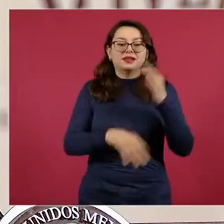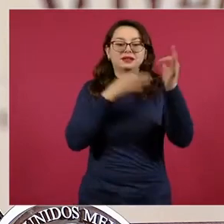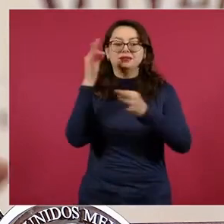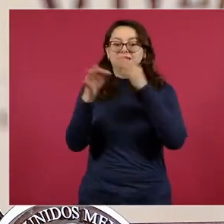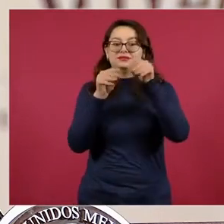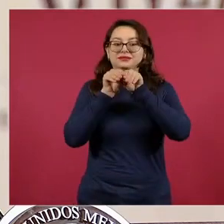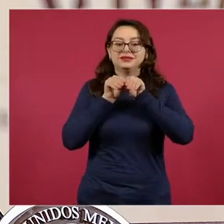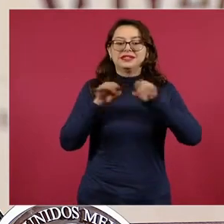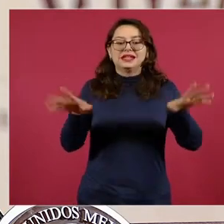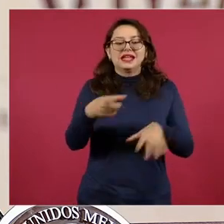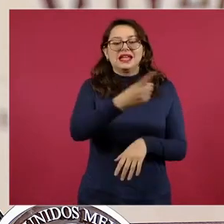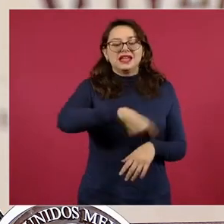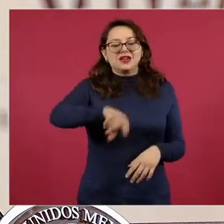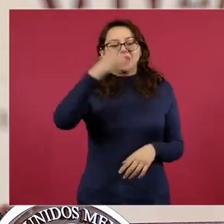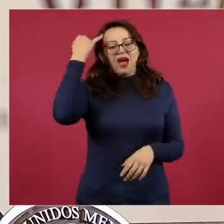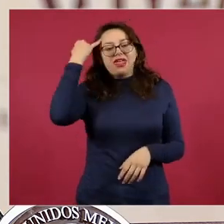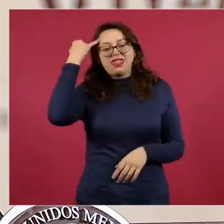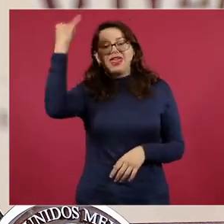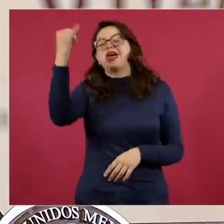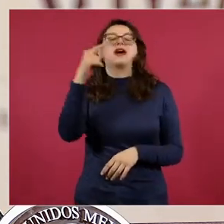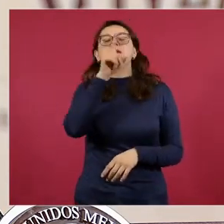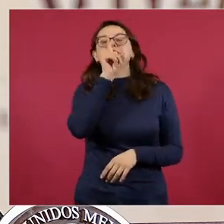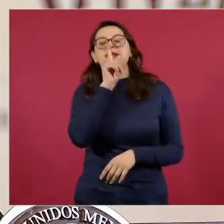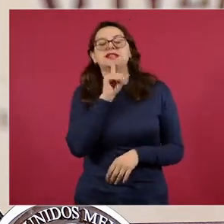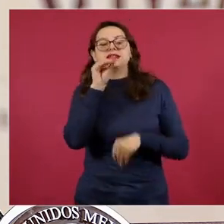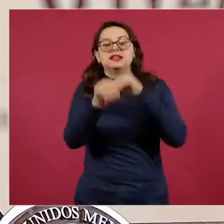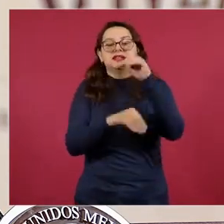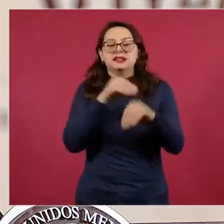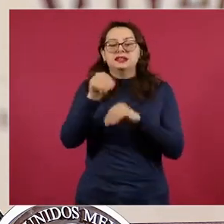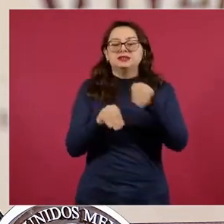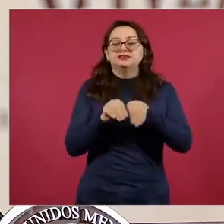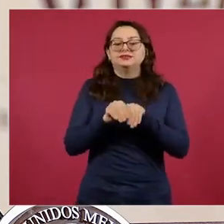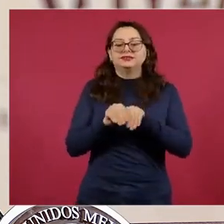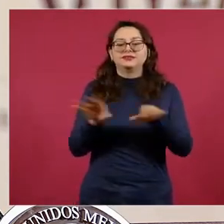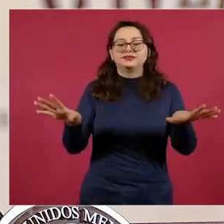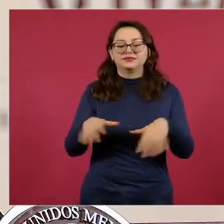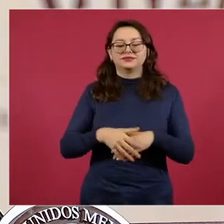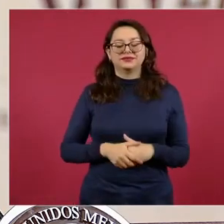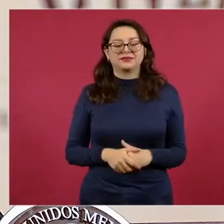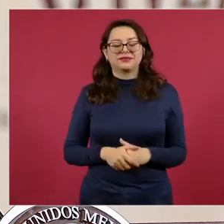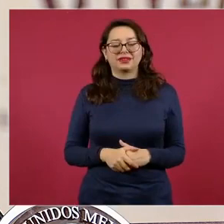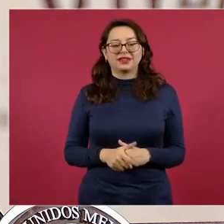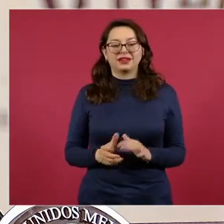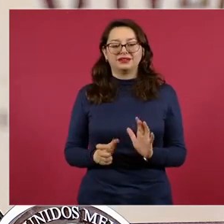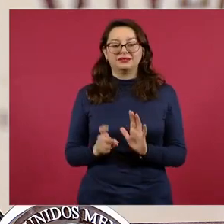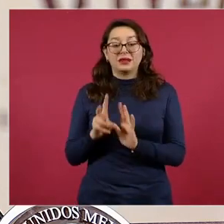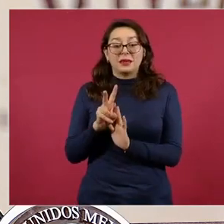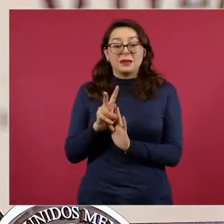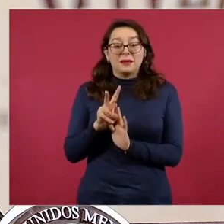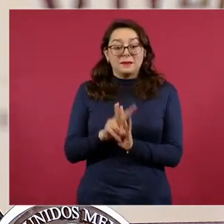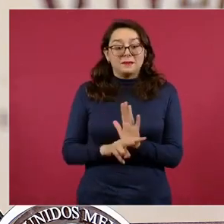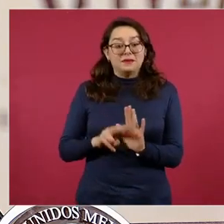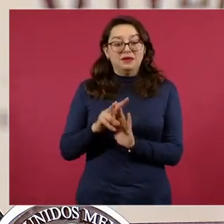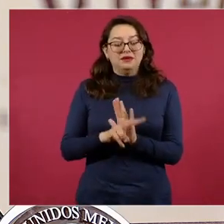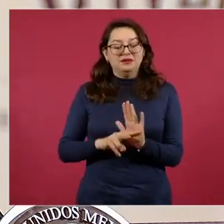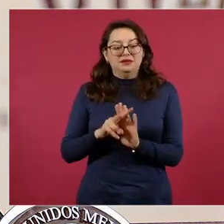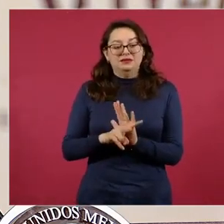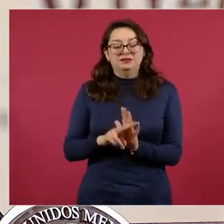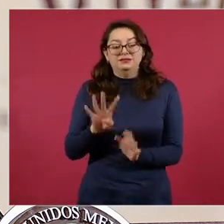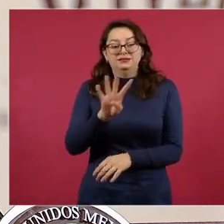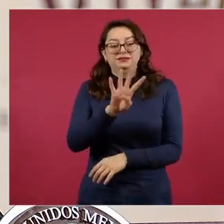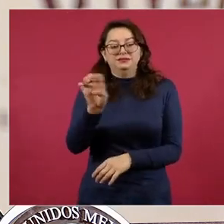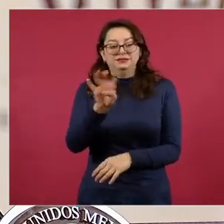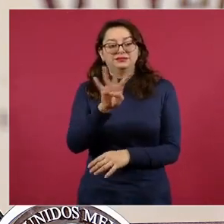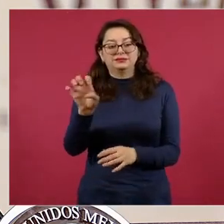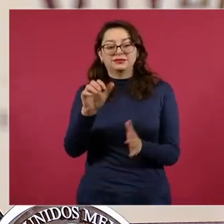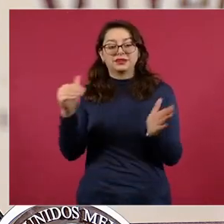cuentas que pues ellos mismos manejan nada más que con un avatar. Este video tuvo 400